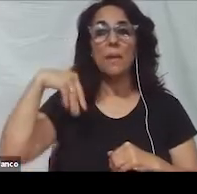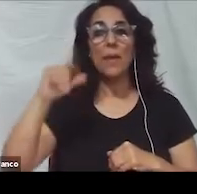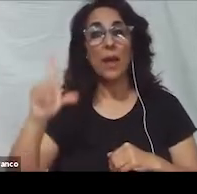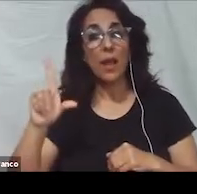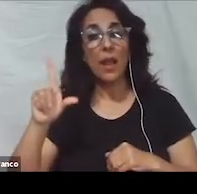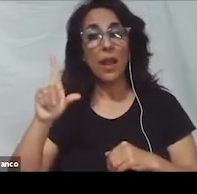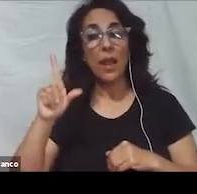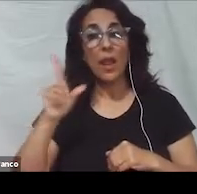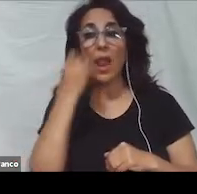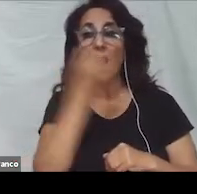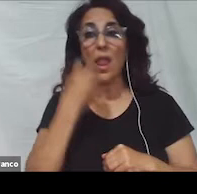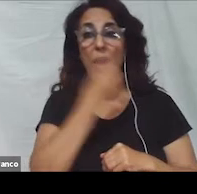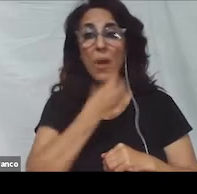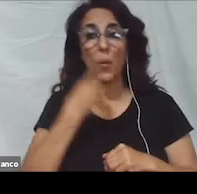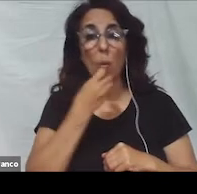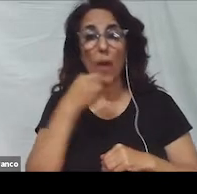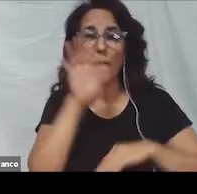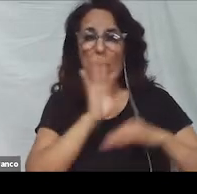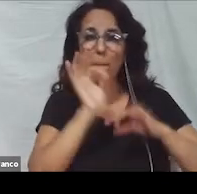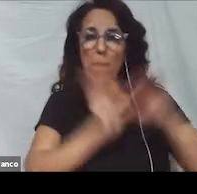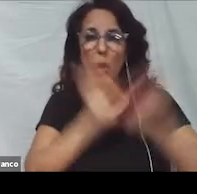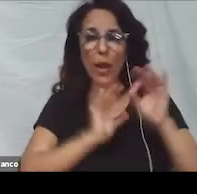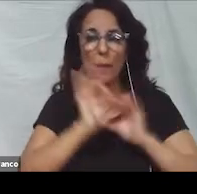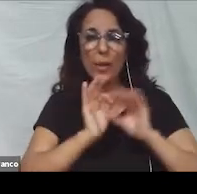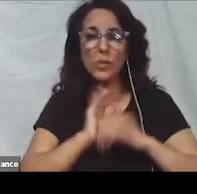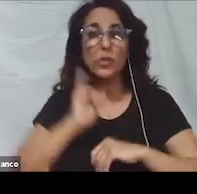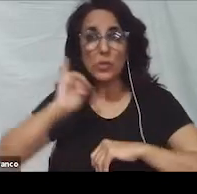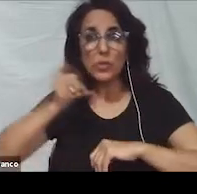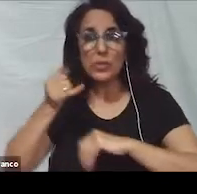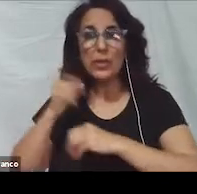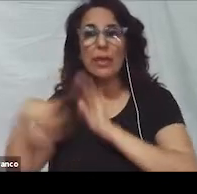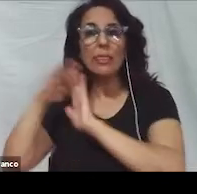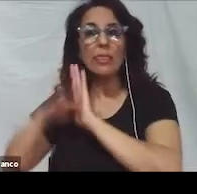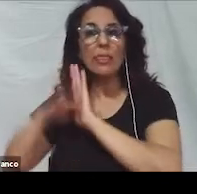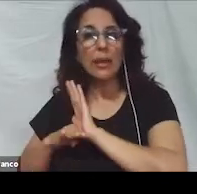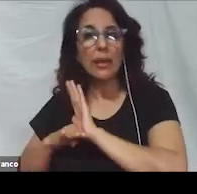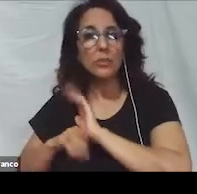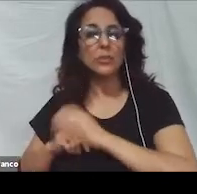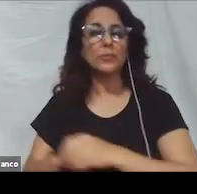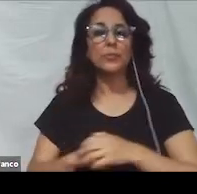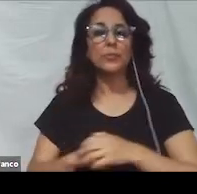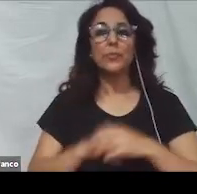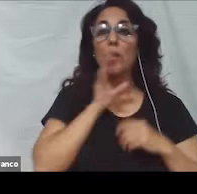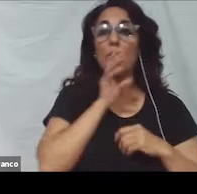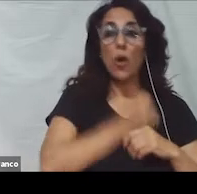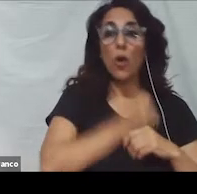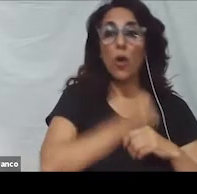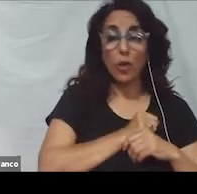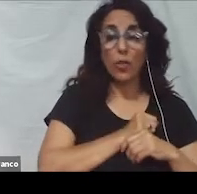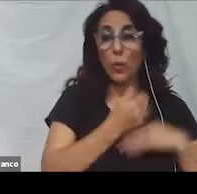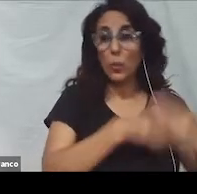no es un lenguaje de programación, ¿sí?, pero es un lenguaje de marcado de hipertexto. Es decir, que es el código